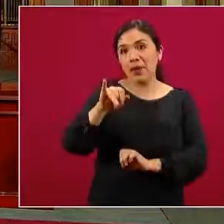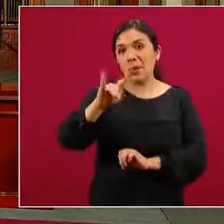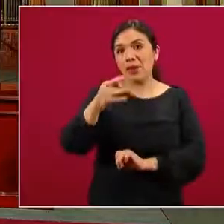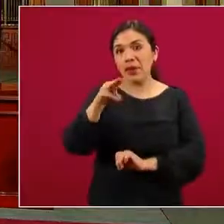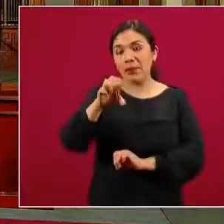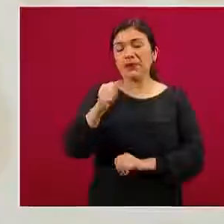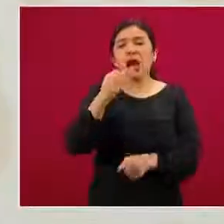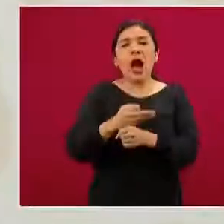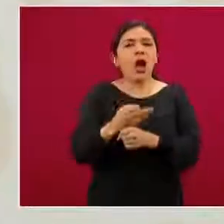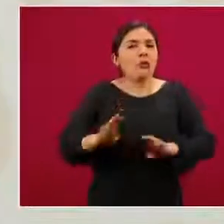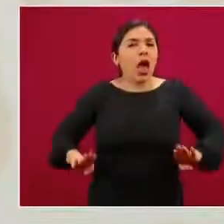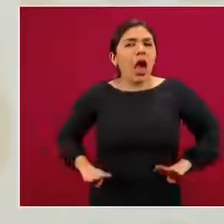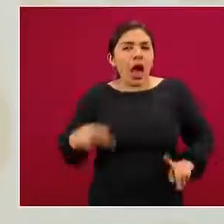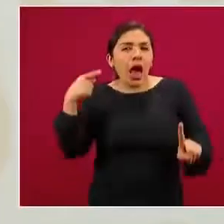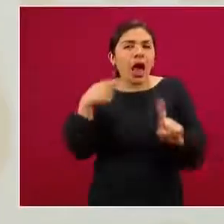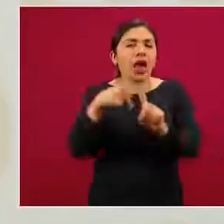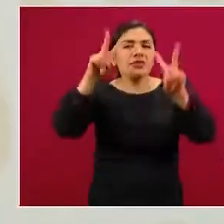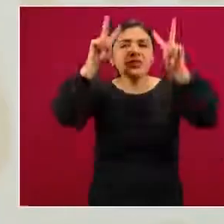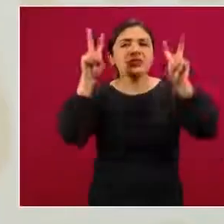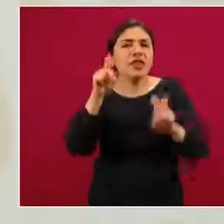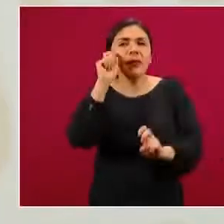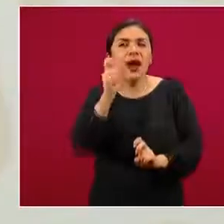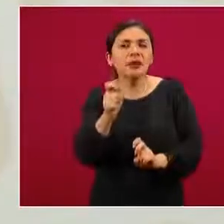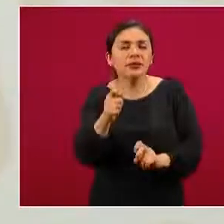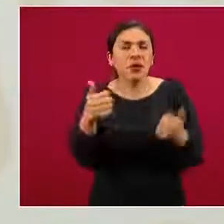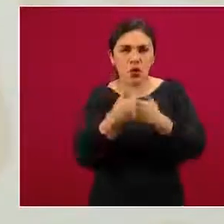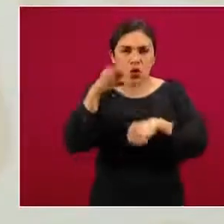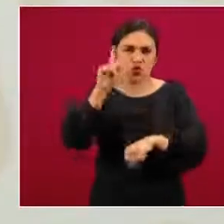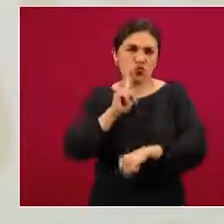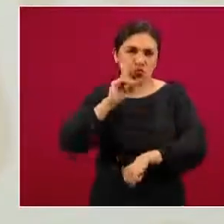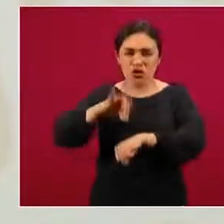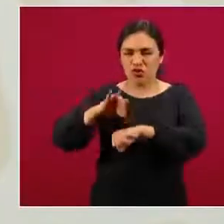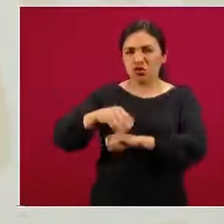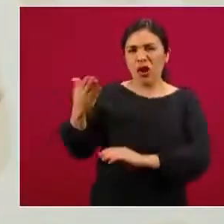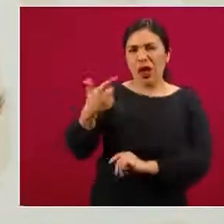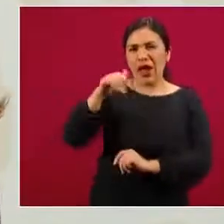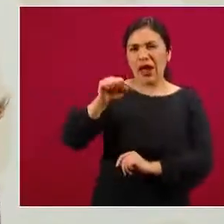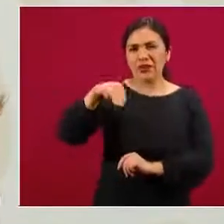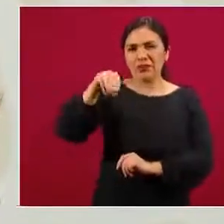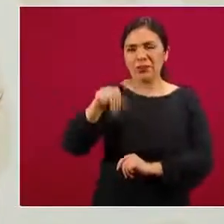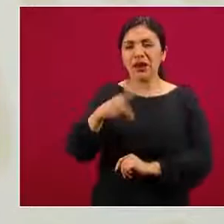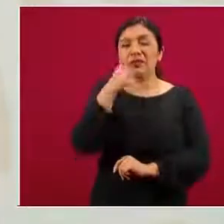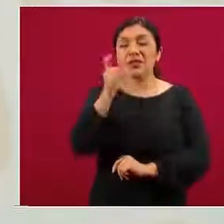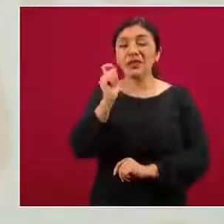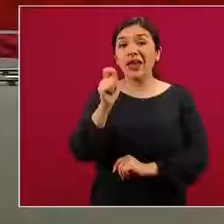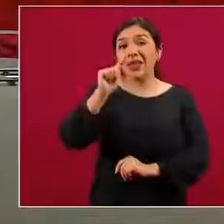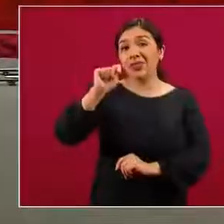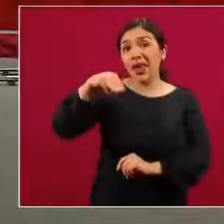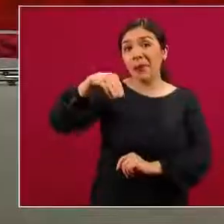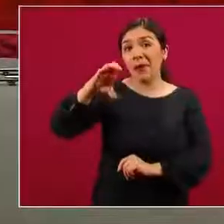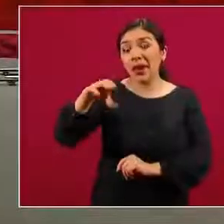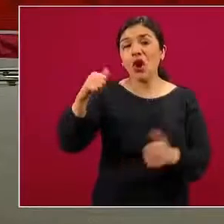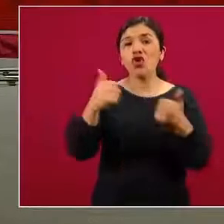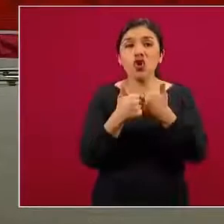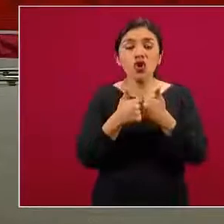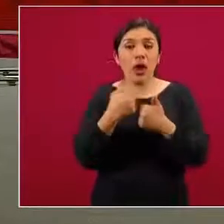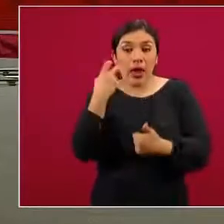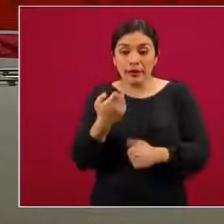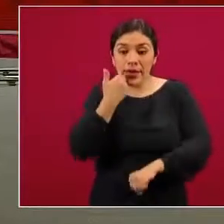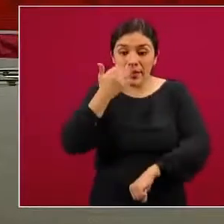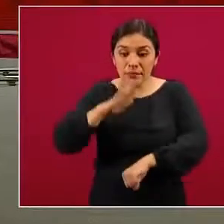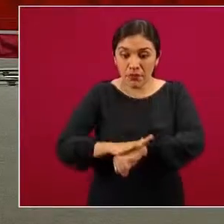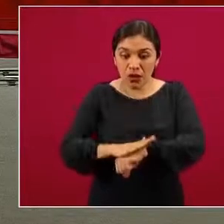por este tema que la doctora Gassman mencionó, que el T-MEC, así como nuestra administración,